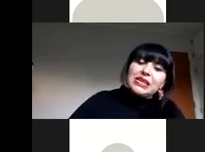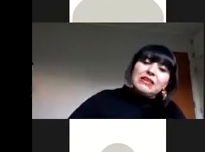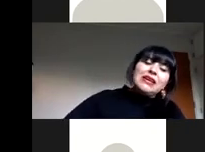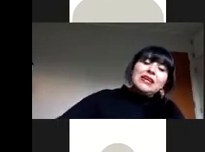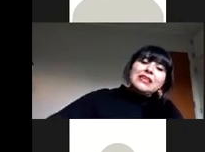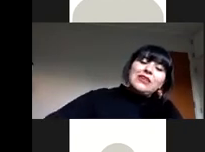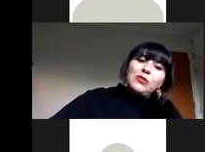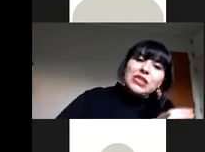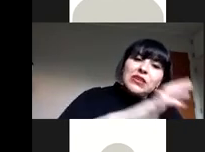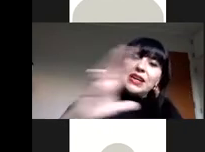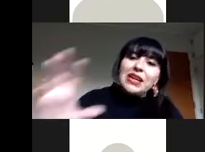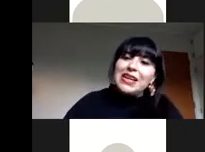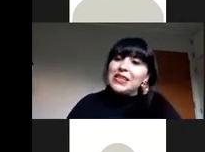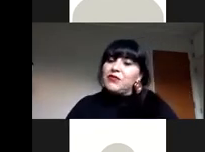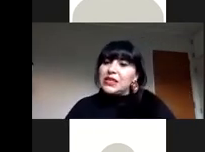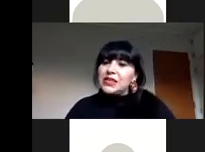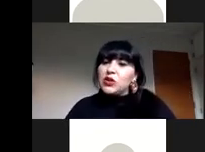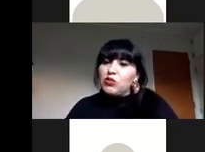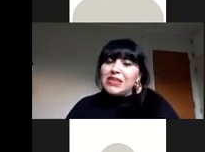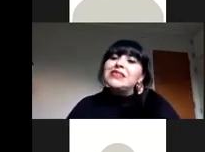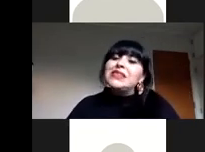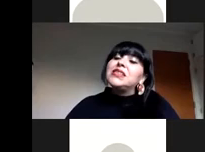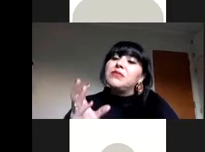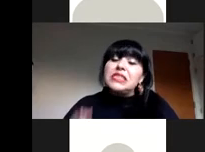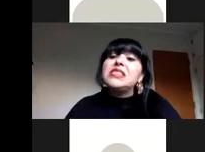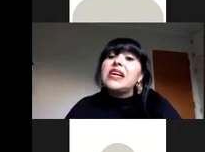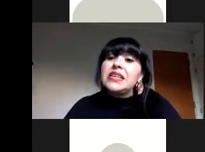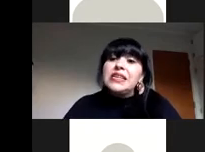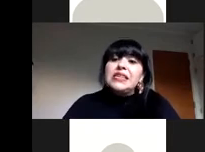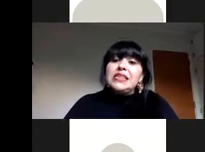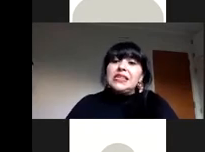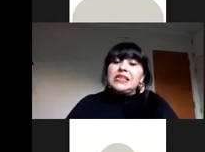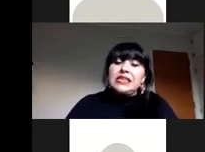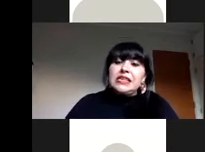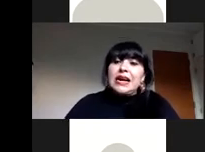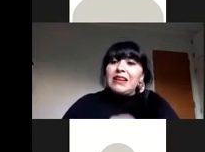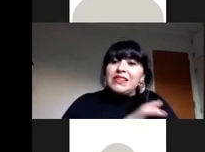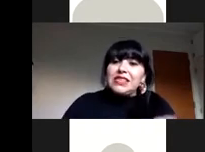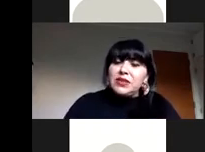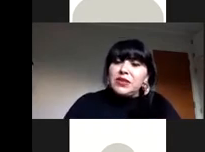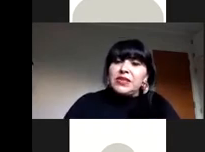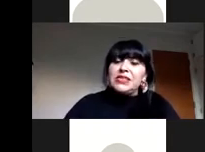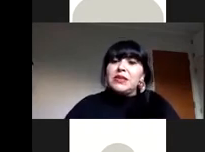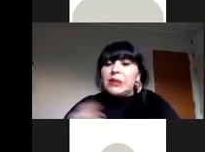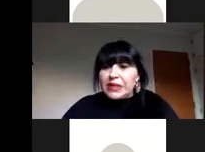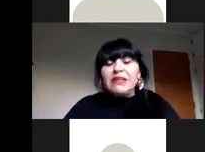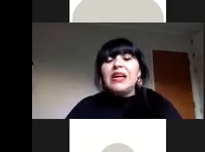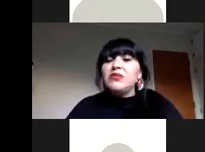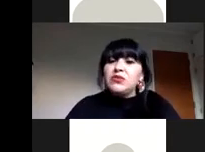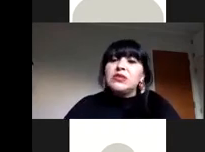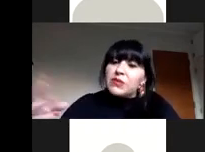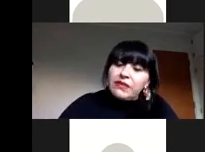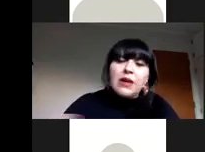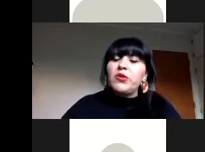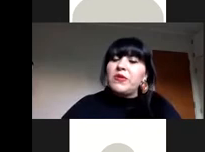reportaje que fue mostrando las realidades de diferentes comunas sin querer estigmatizar. Hablaba de Independencia, pero también hablaba de